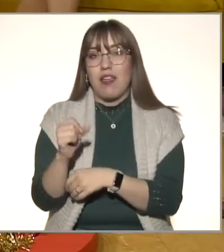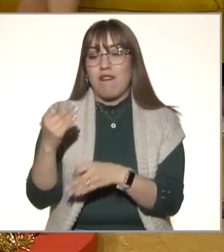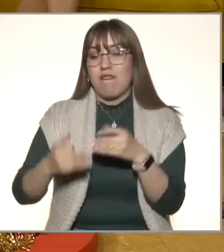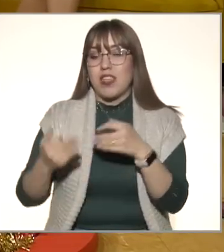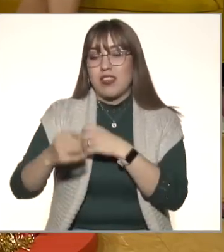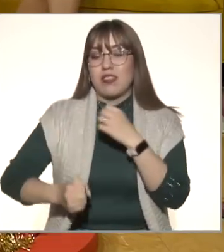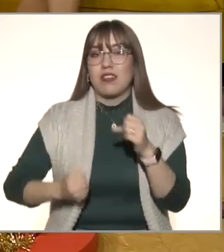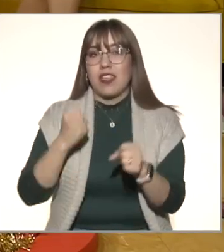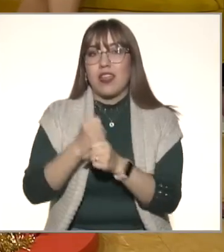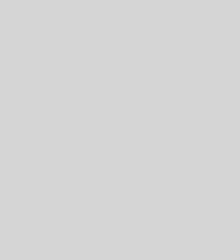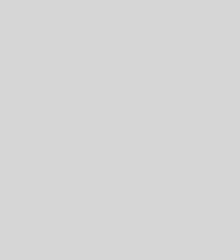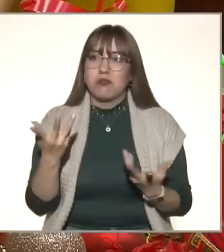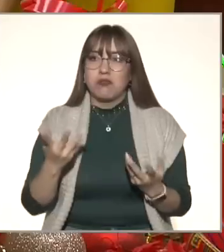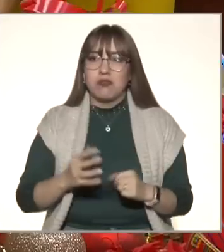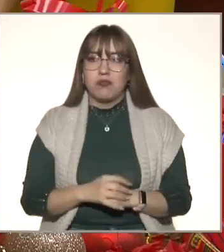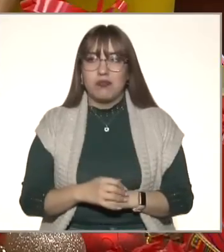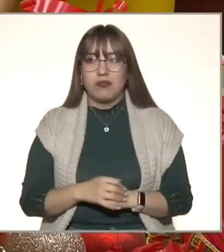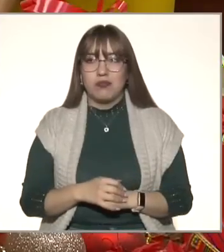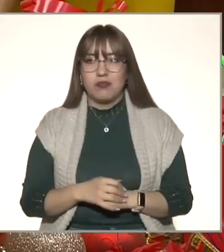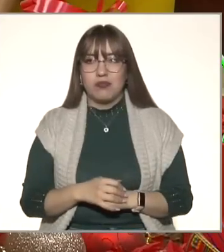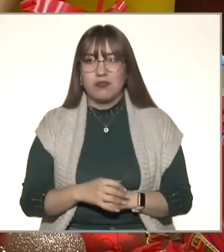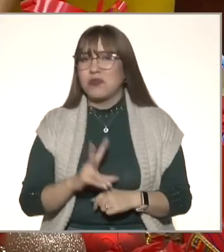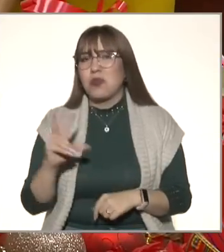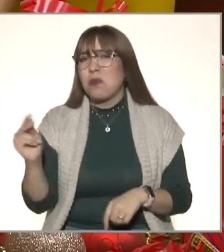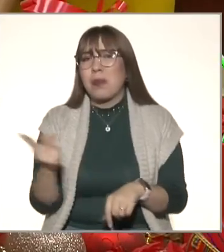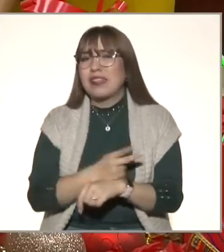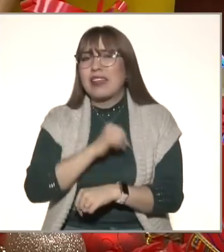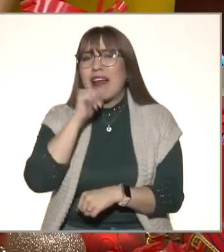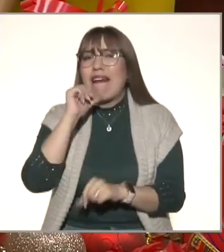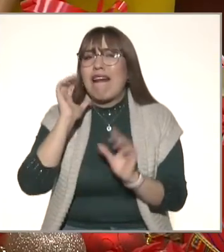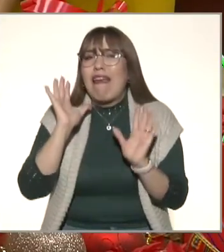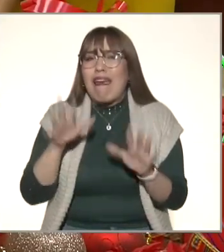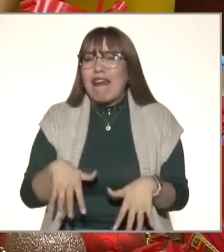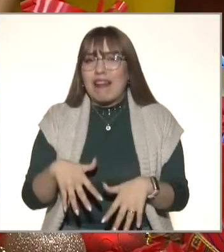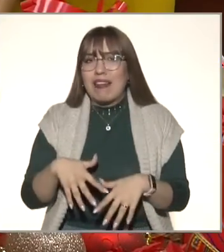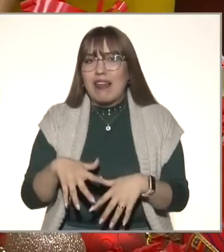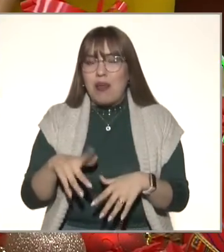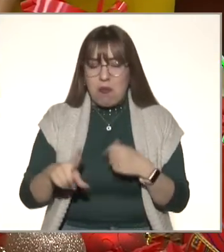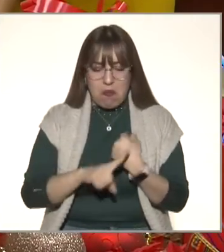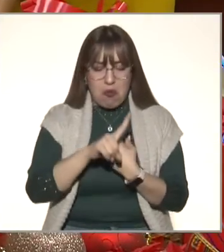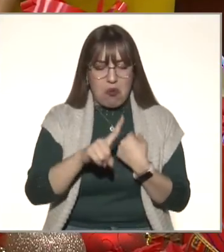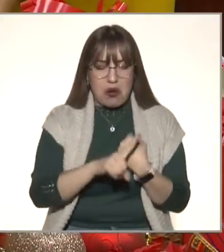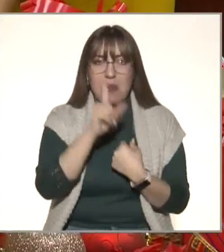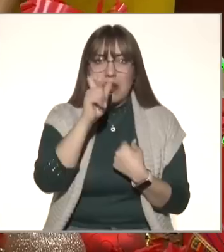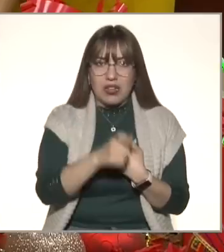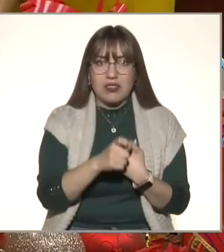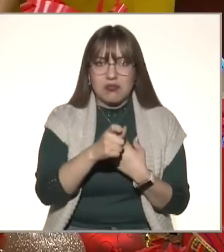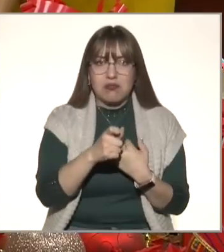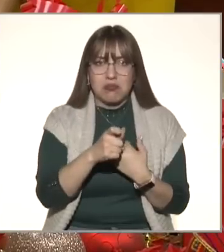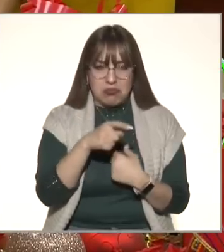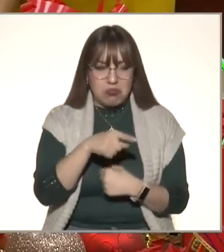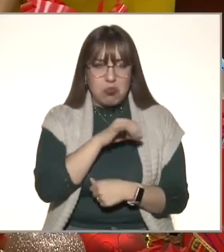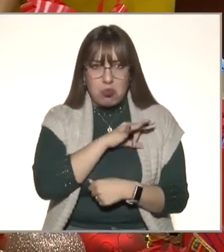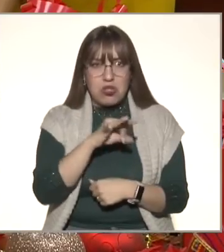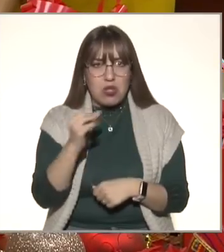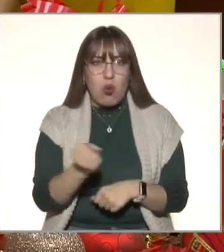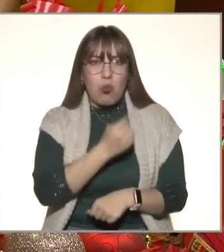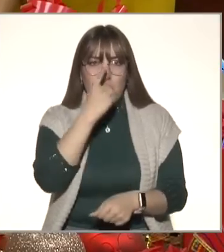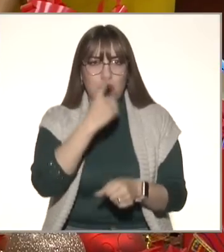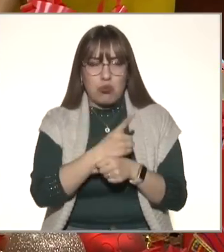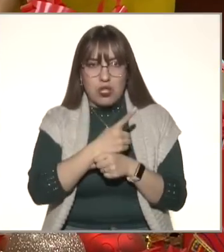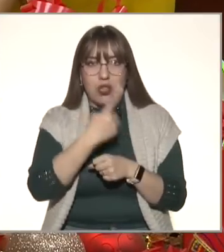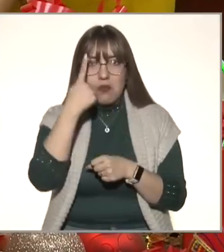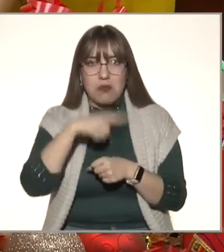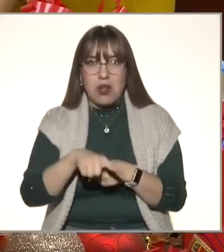y verlos todos contentos. Porque el conflicto es una oportunidad de crecimiento. Sí. Un conflicto lo tenemos que ver como una oportunidad